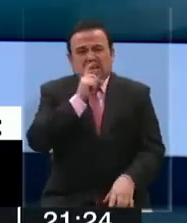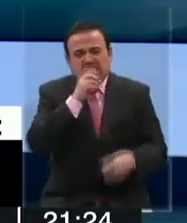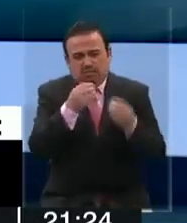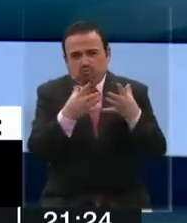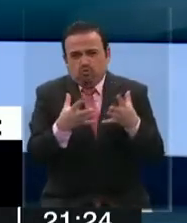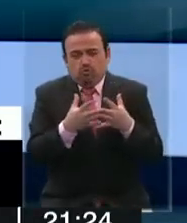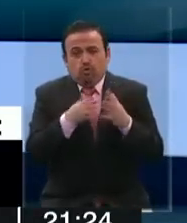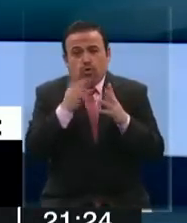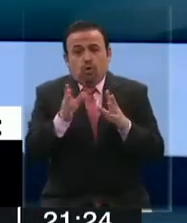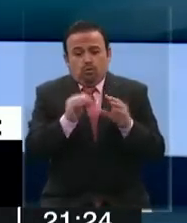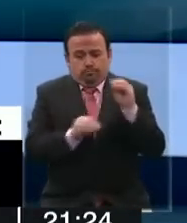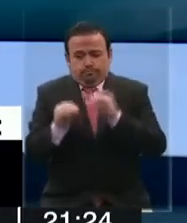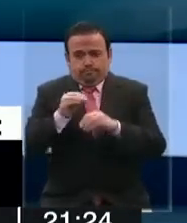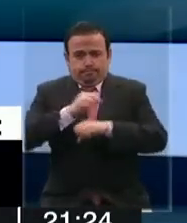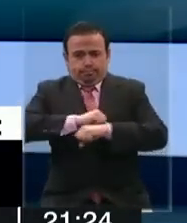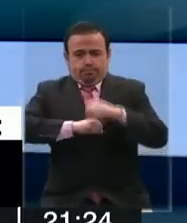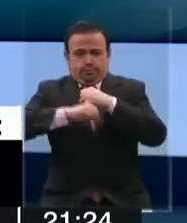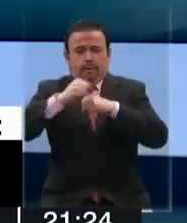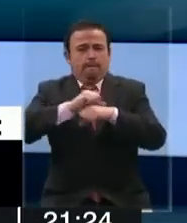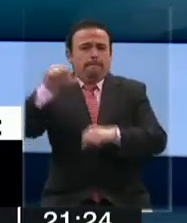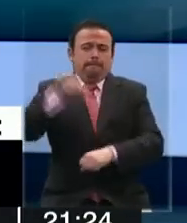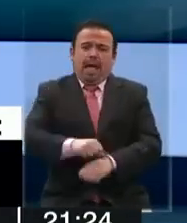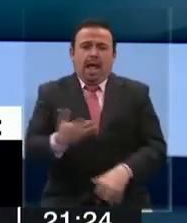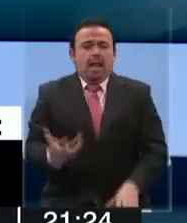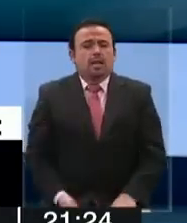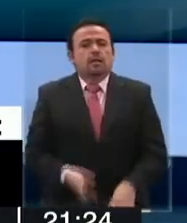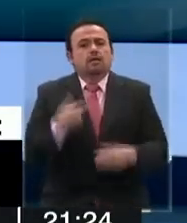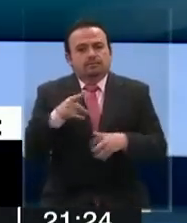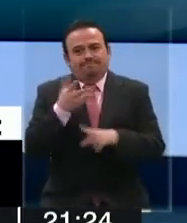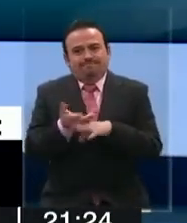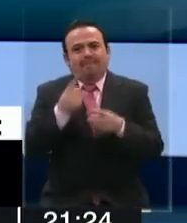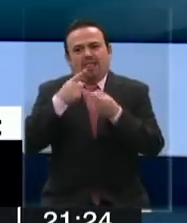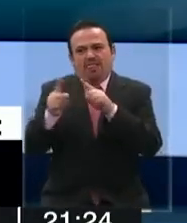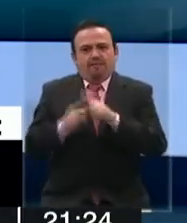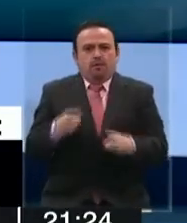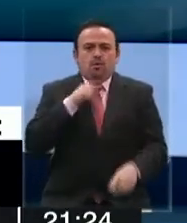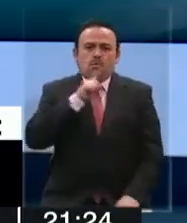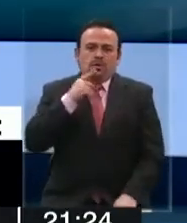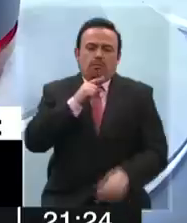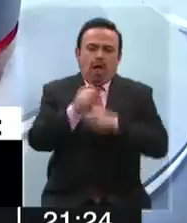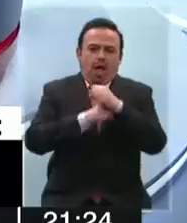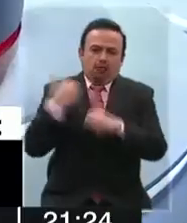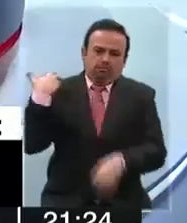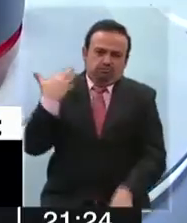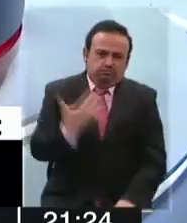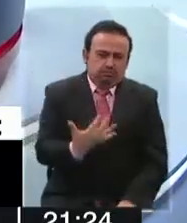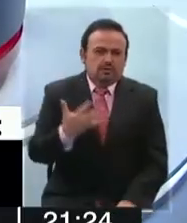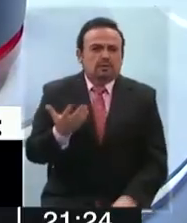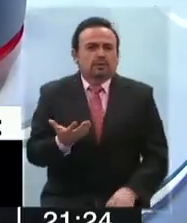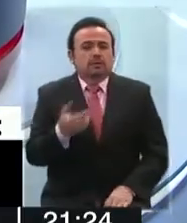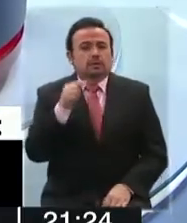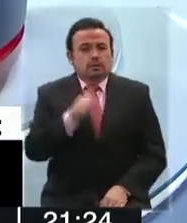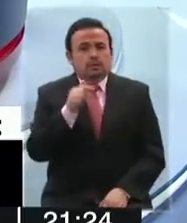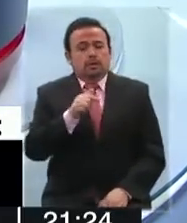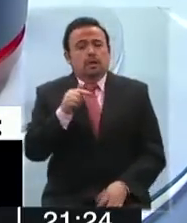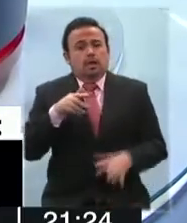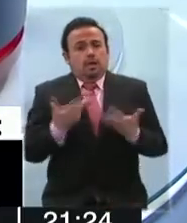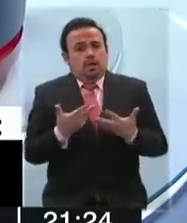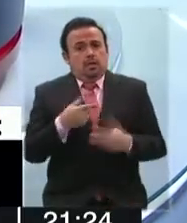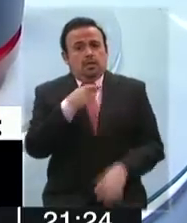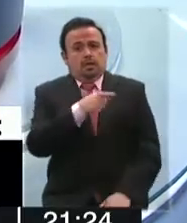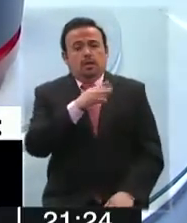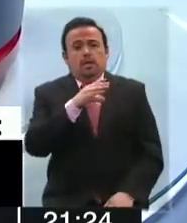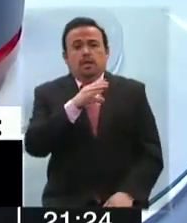maneras mal estructurado de manera que produjo las diferencias que hemos visto Durante los últimos años la posición que sustenta